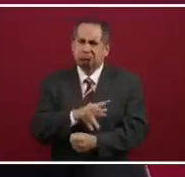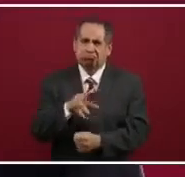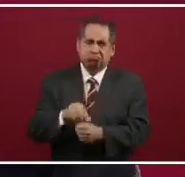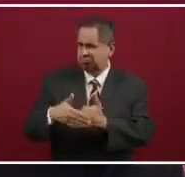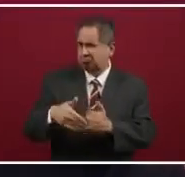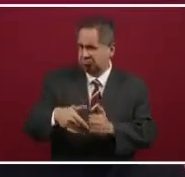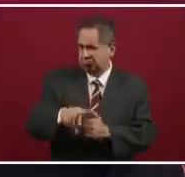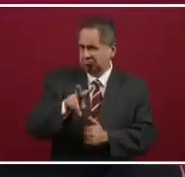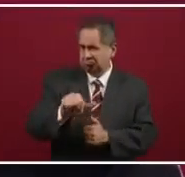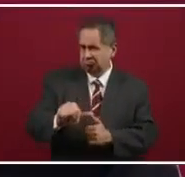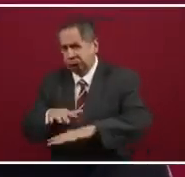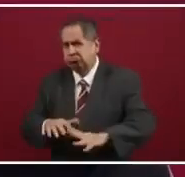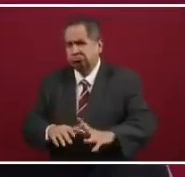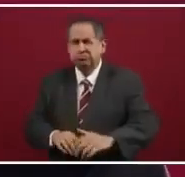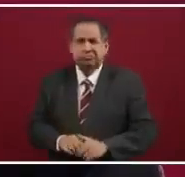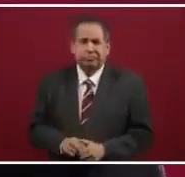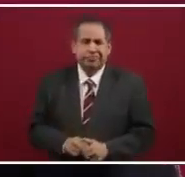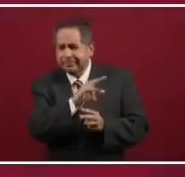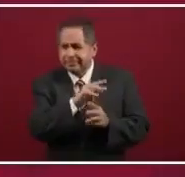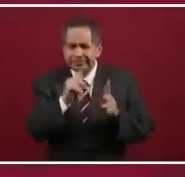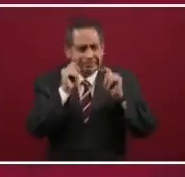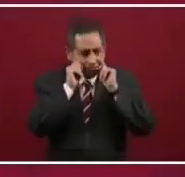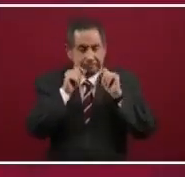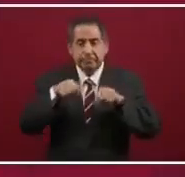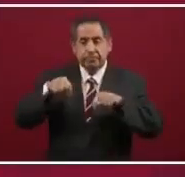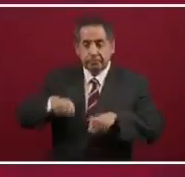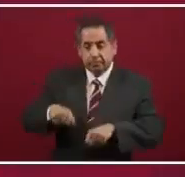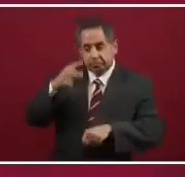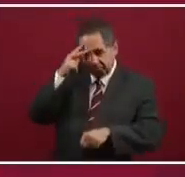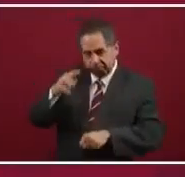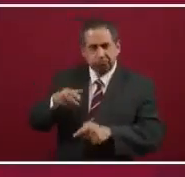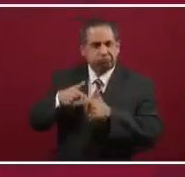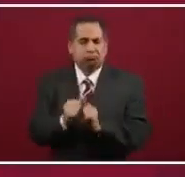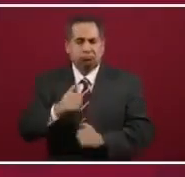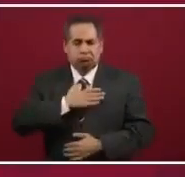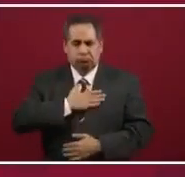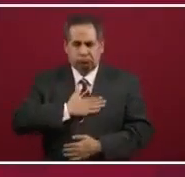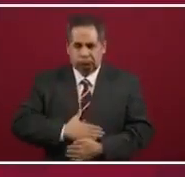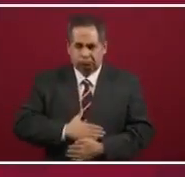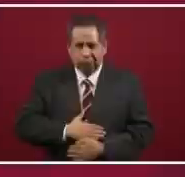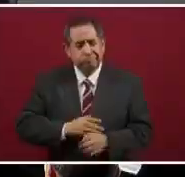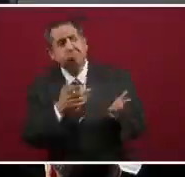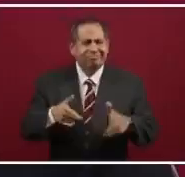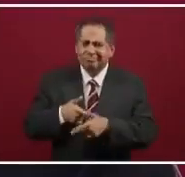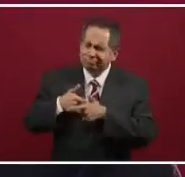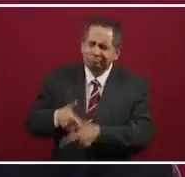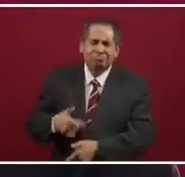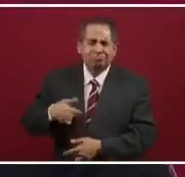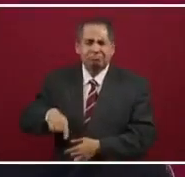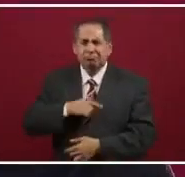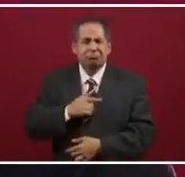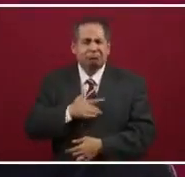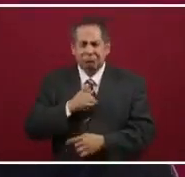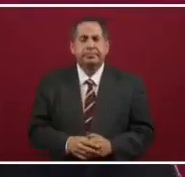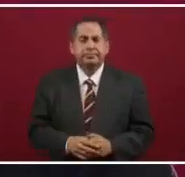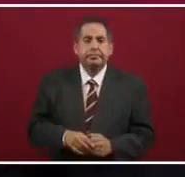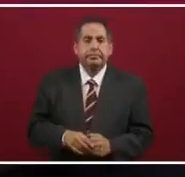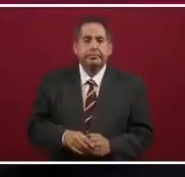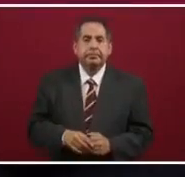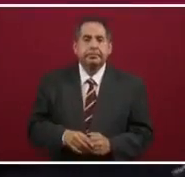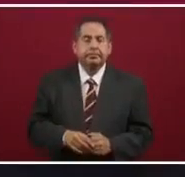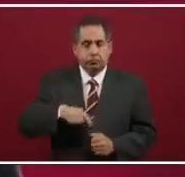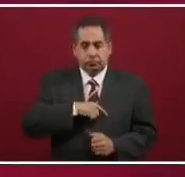con dimensión social. Pase lo que pase, en México va a haber progreso, con justicia. Suceda lo que suceda. Estoy convencido de